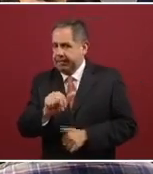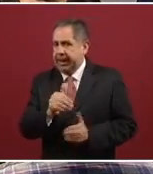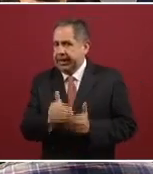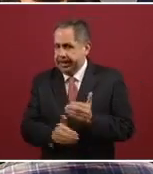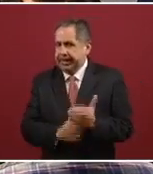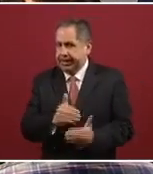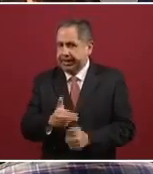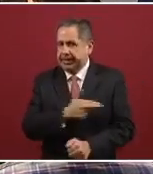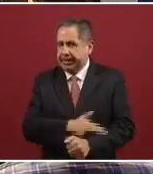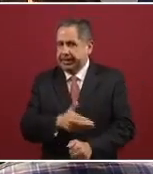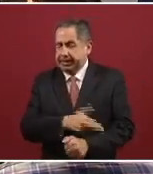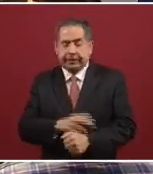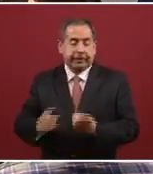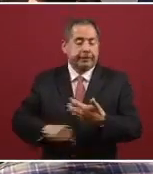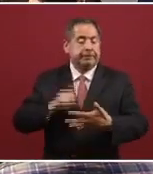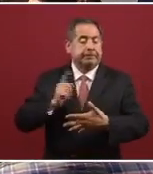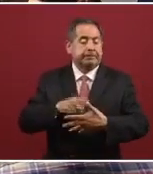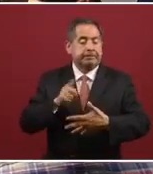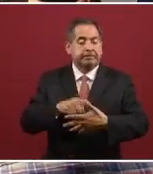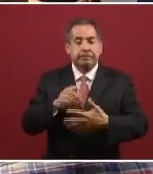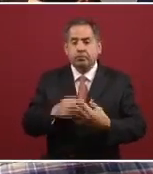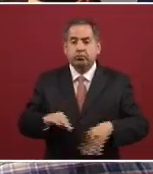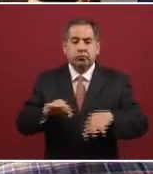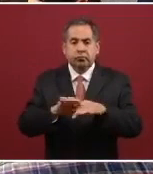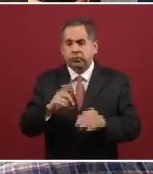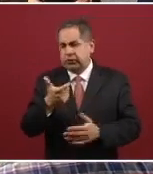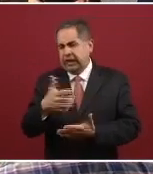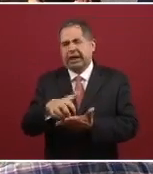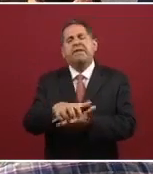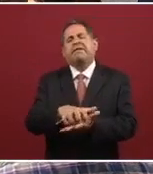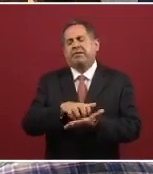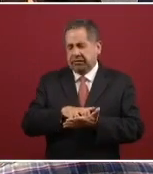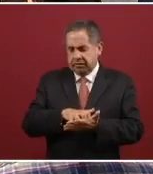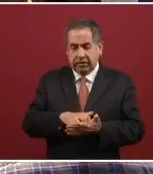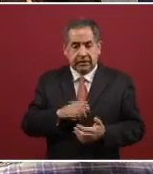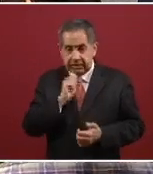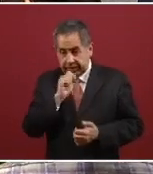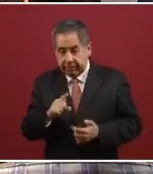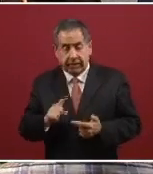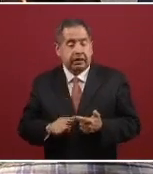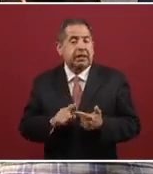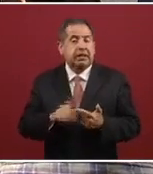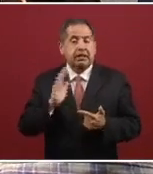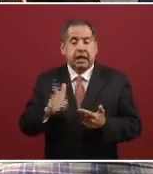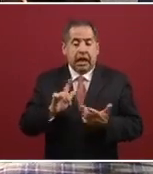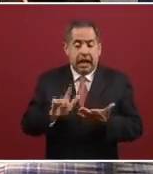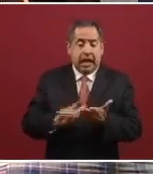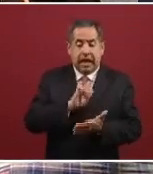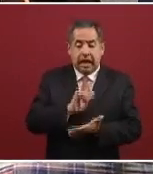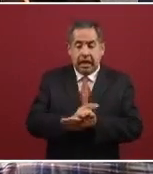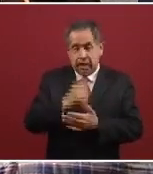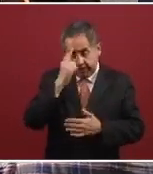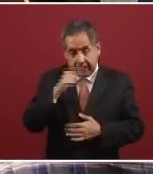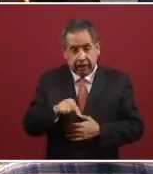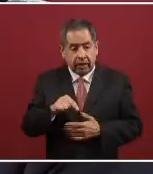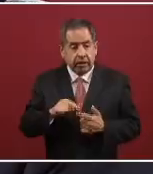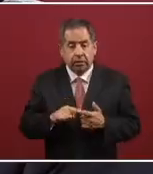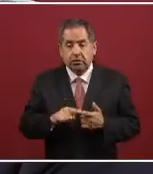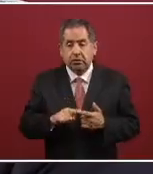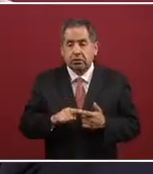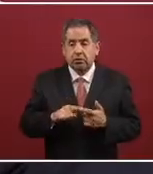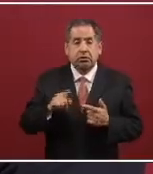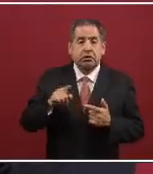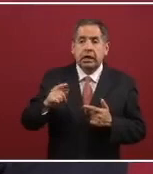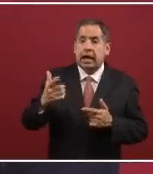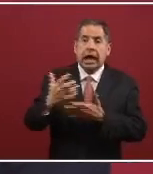importaba mucho la austeridad, me importaba mucho la ley para que nadie gane más que el presidente